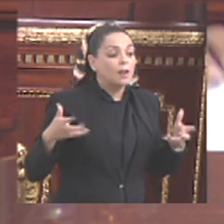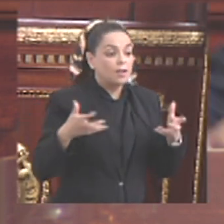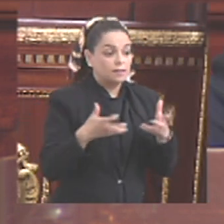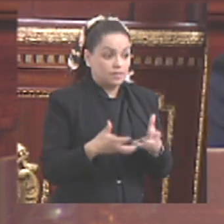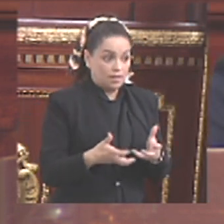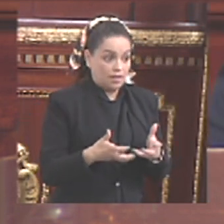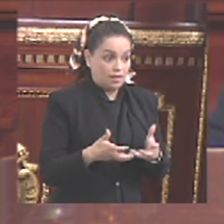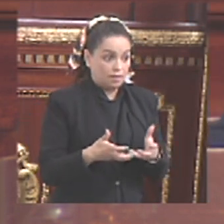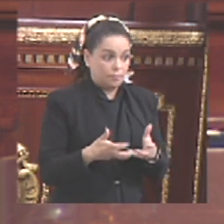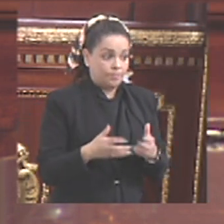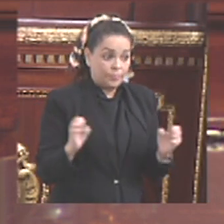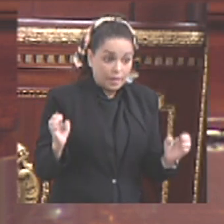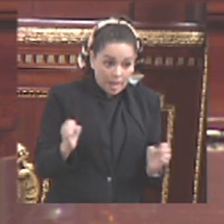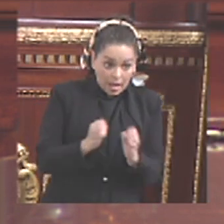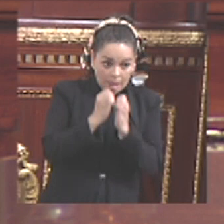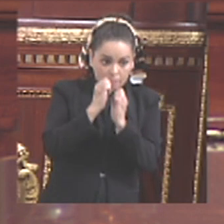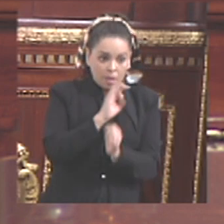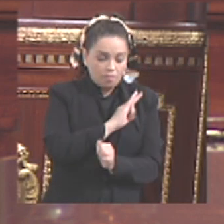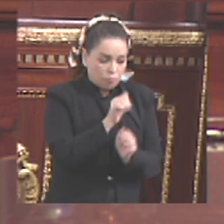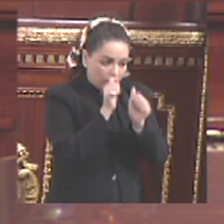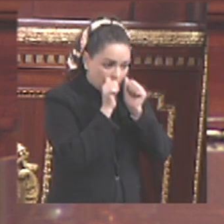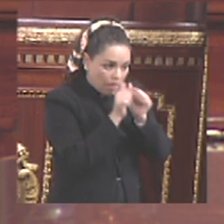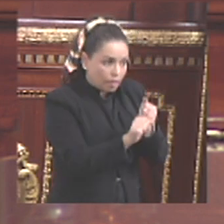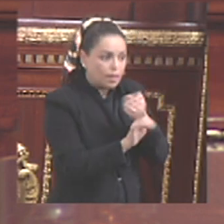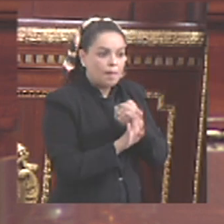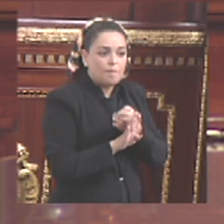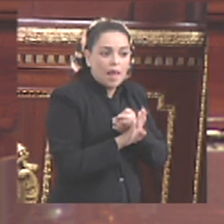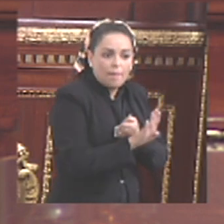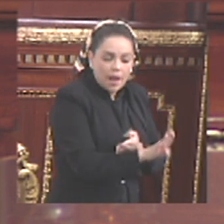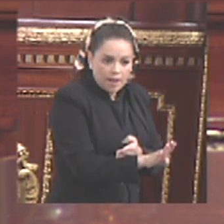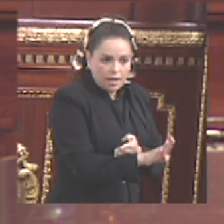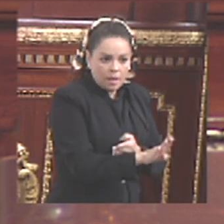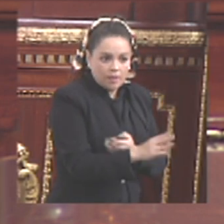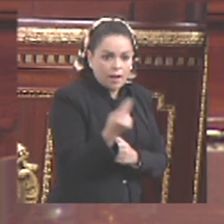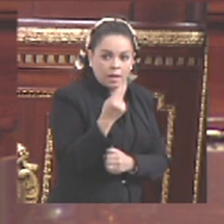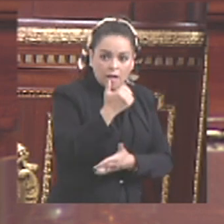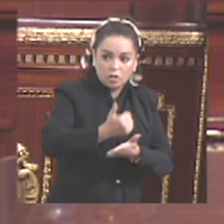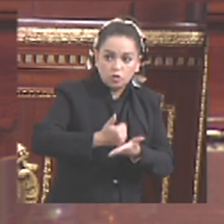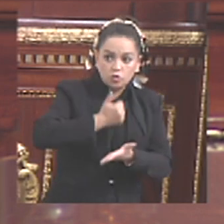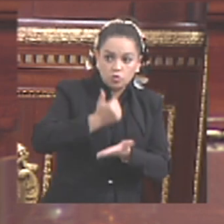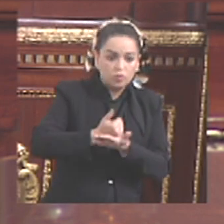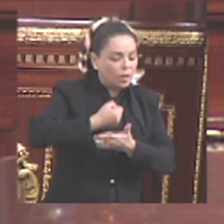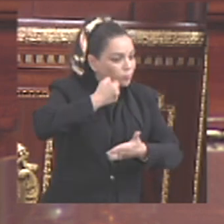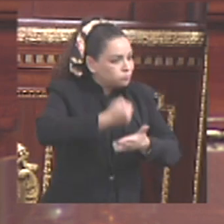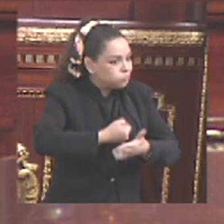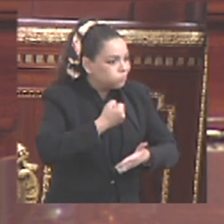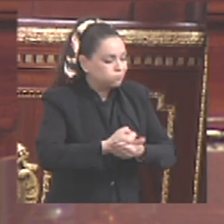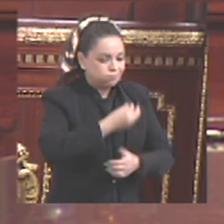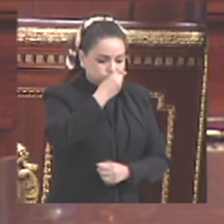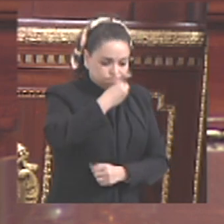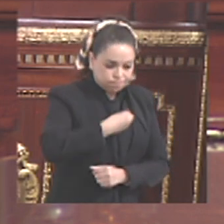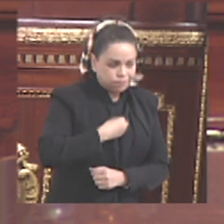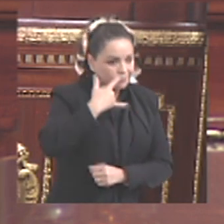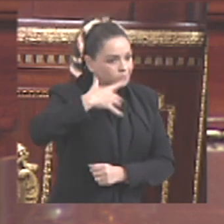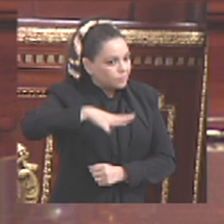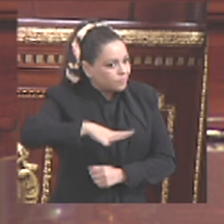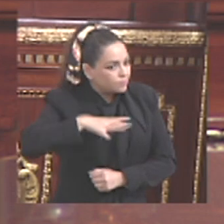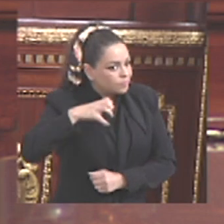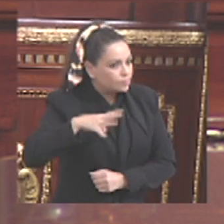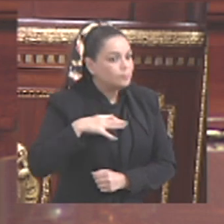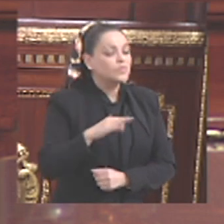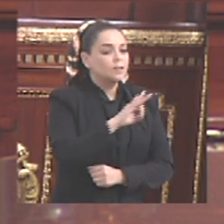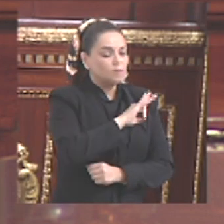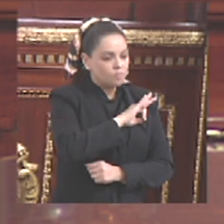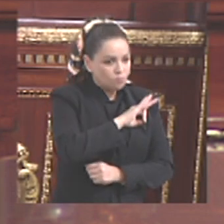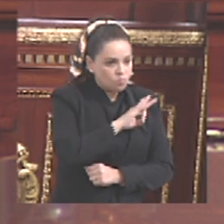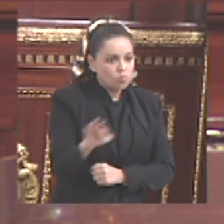las emergencias. Construyamos una ciudad resiliente, capaz de reaccionar ante los diferentes riesgos a los